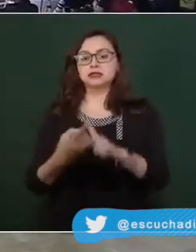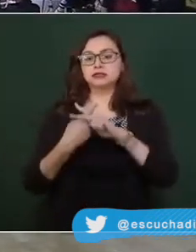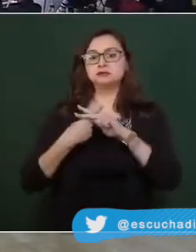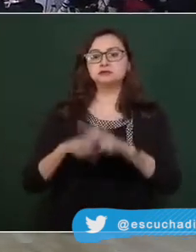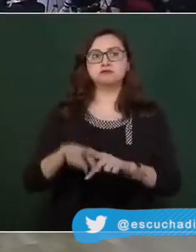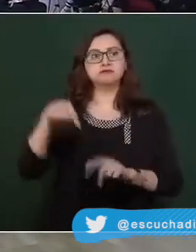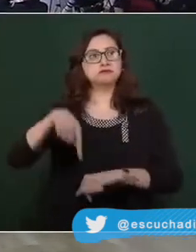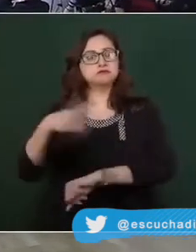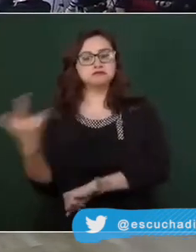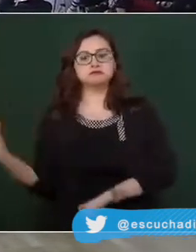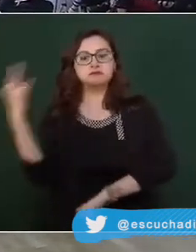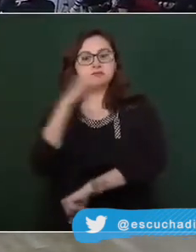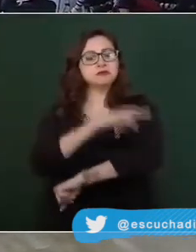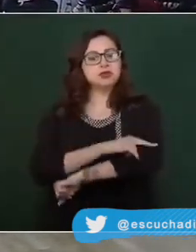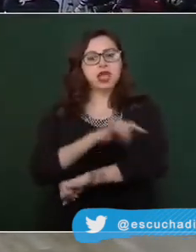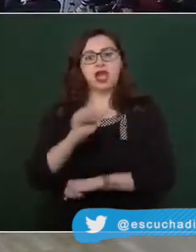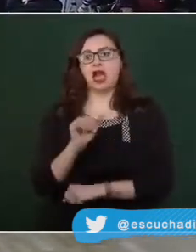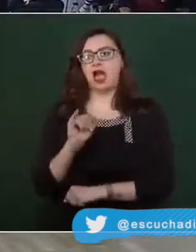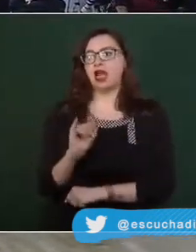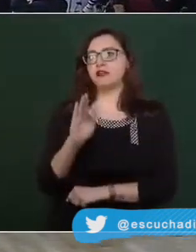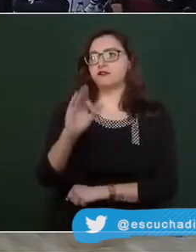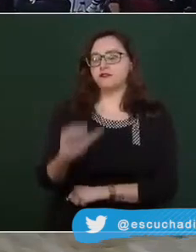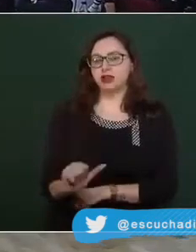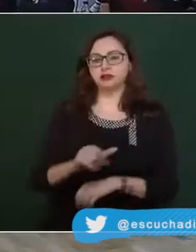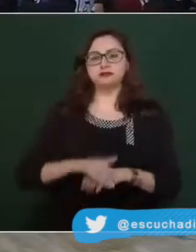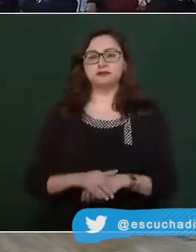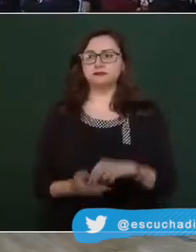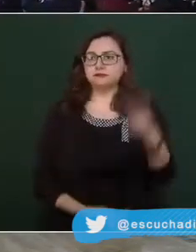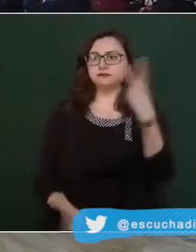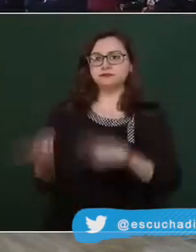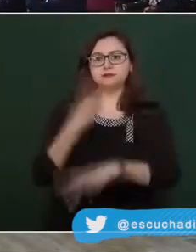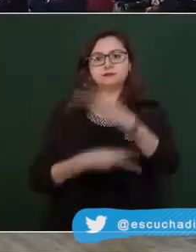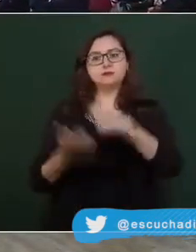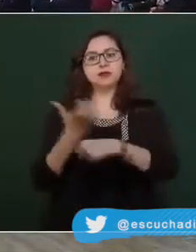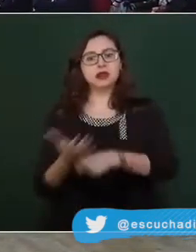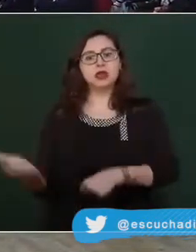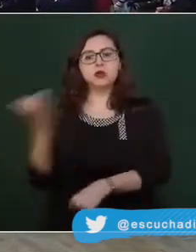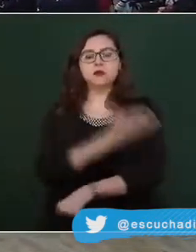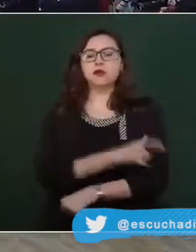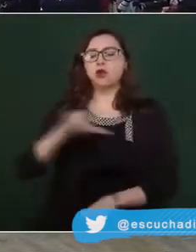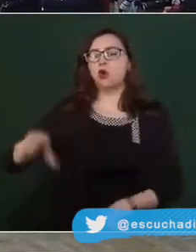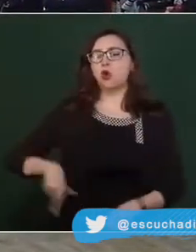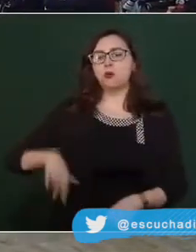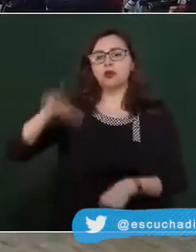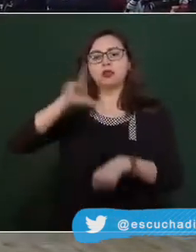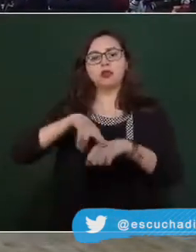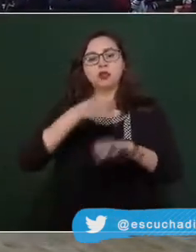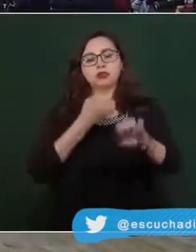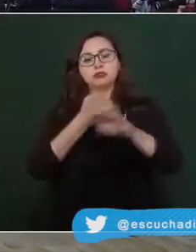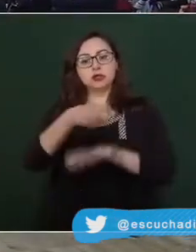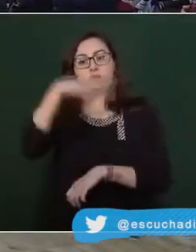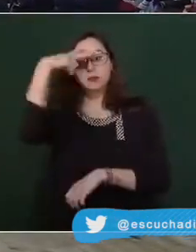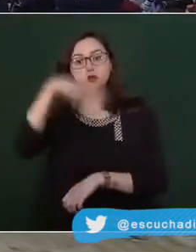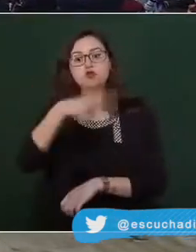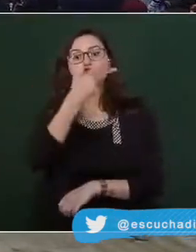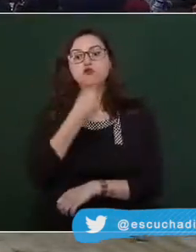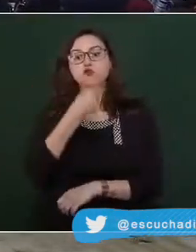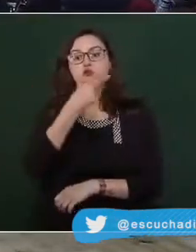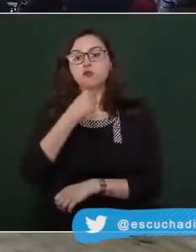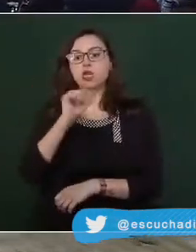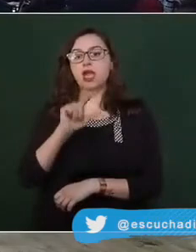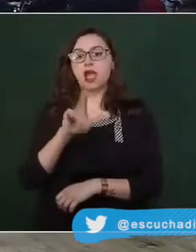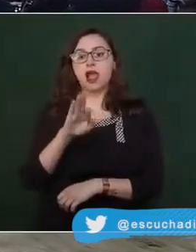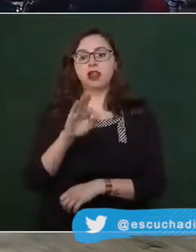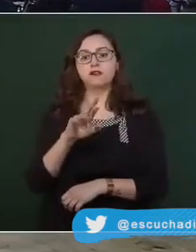fue importante en la construcción de vialidades para el nuevo Aeropuerto Internacional Felipe Ángeles, por sus siglas AIFA. La